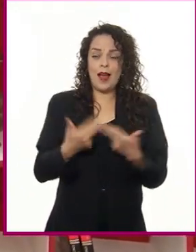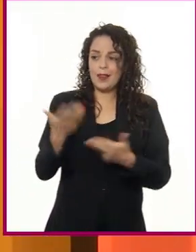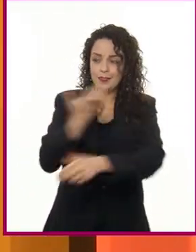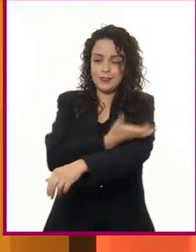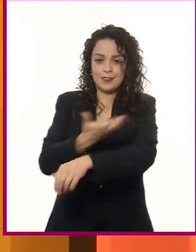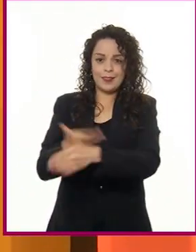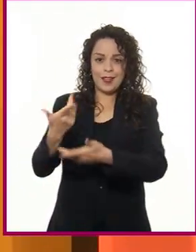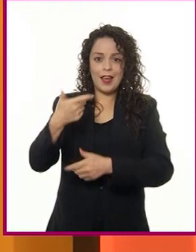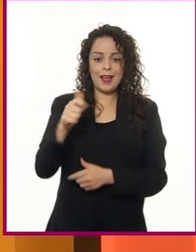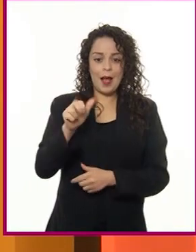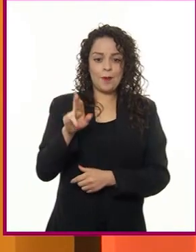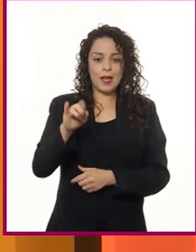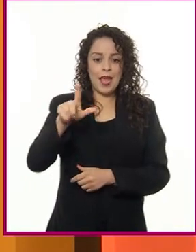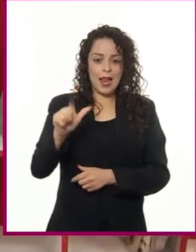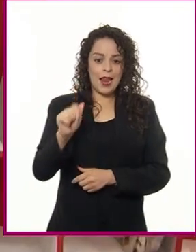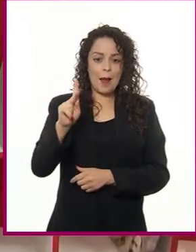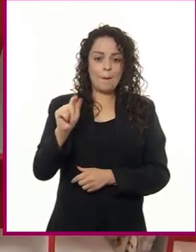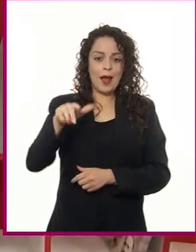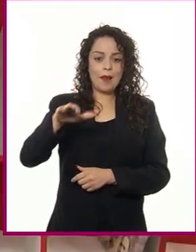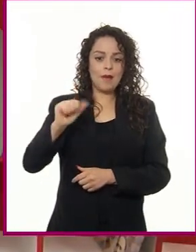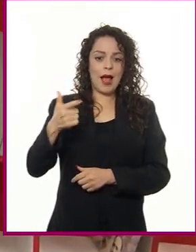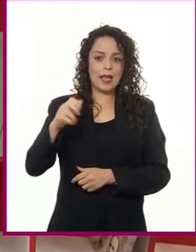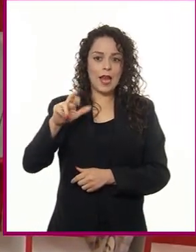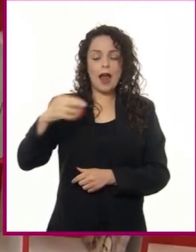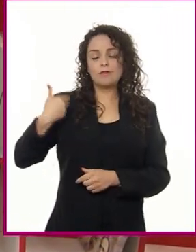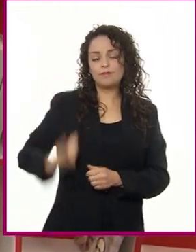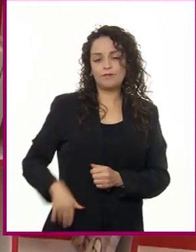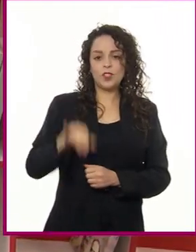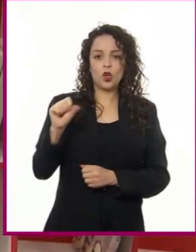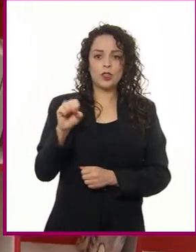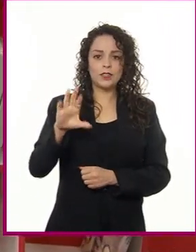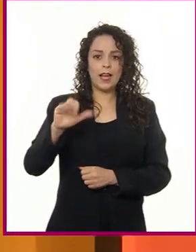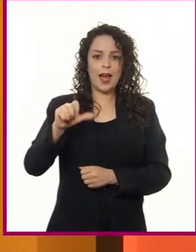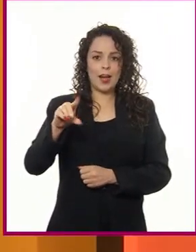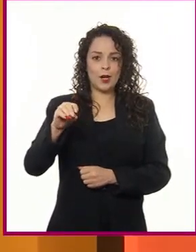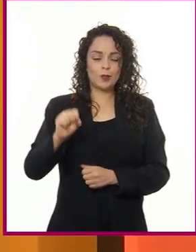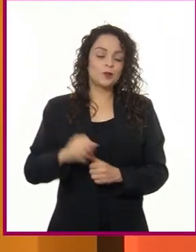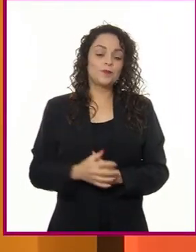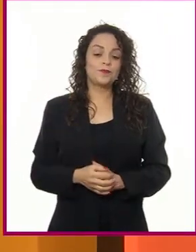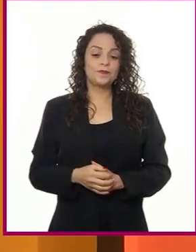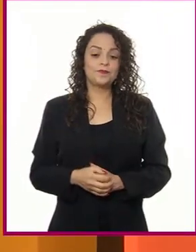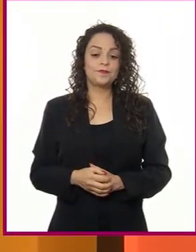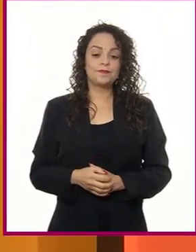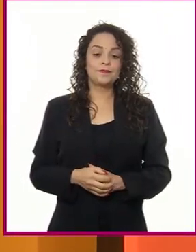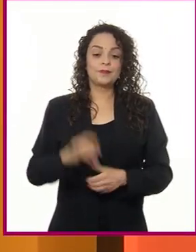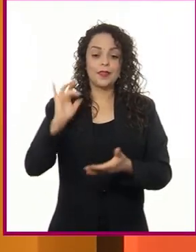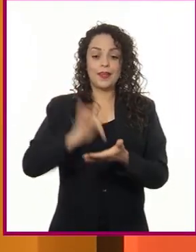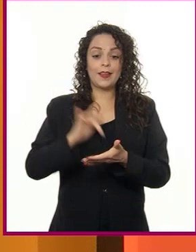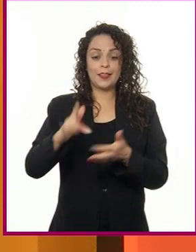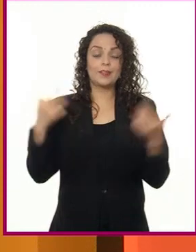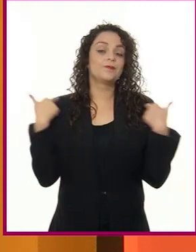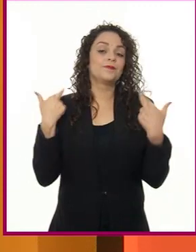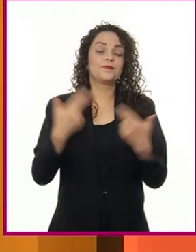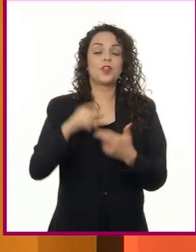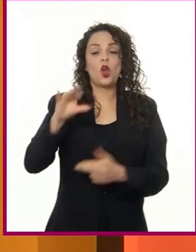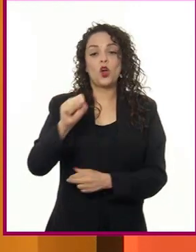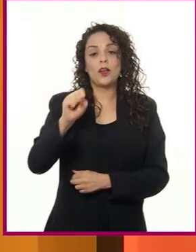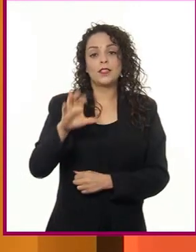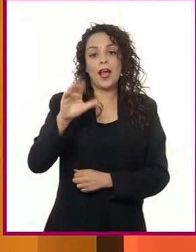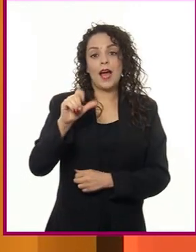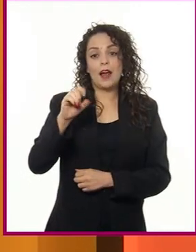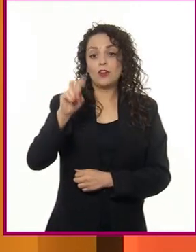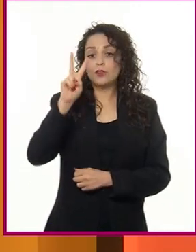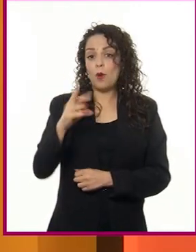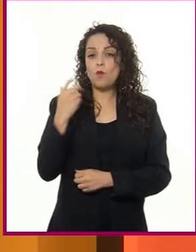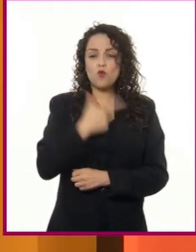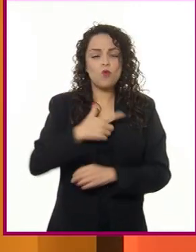Gabriela Palma Aguilar y de su servidor José Carlos Guerrero Muñoz. Gracias, maestro José Carlos. Es un gusto participar con